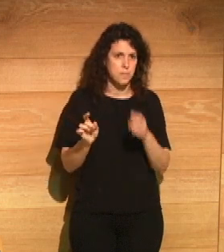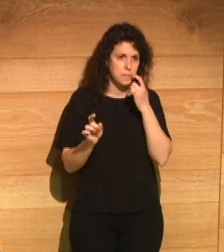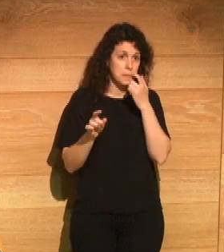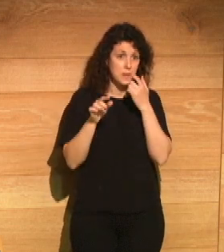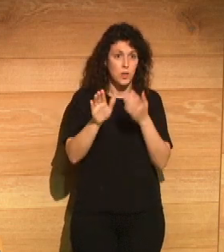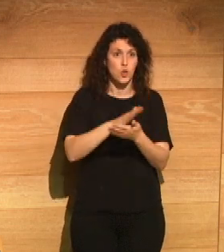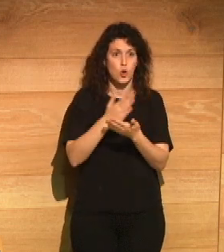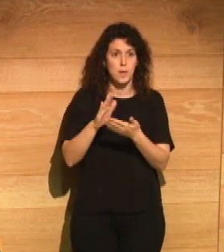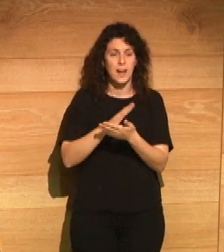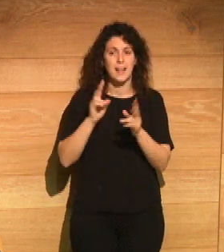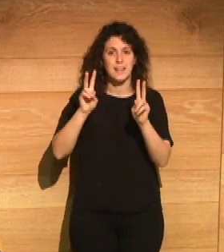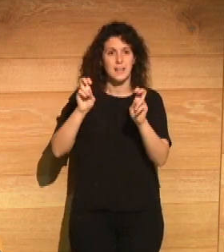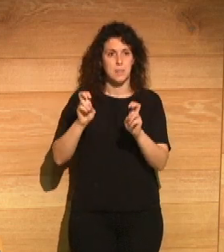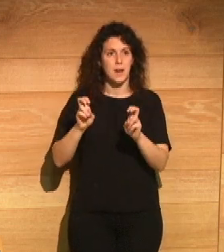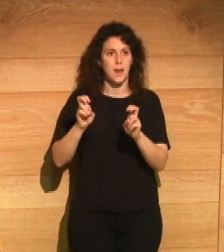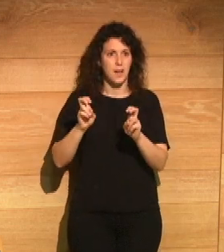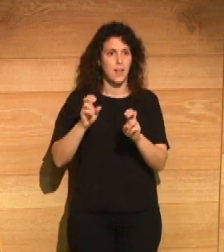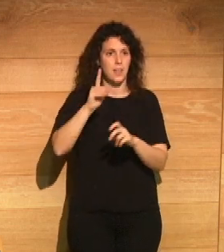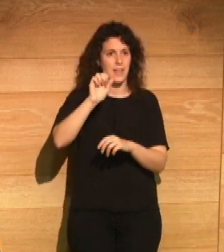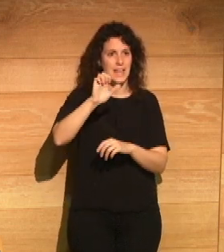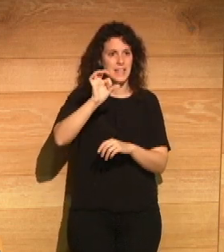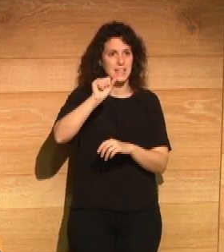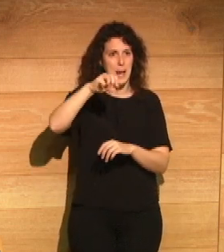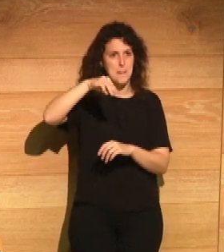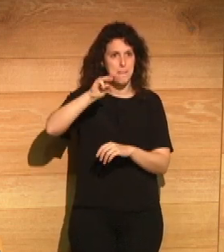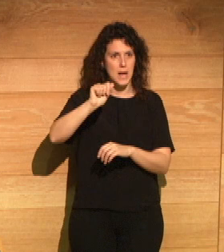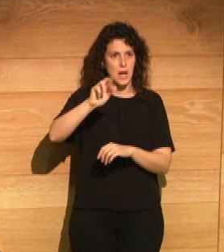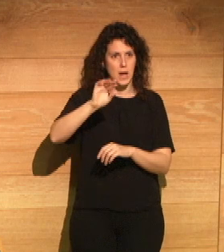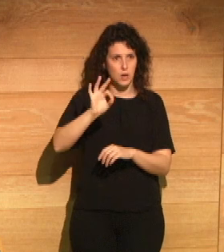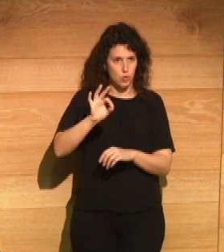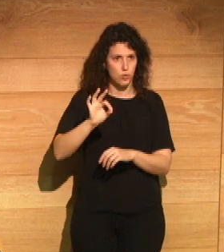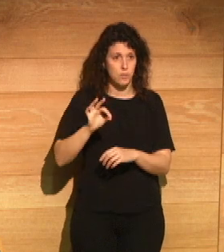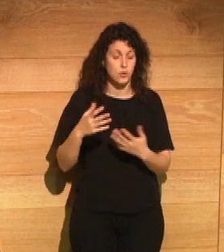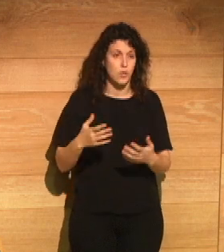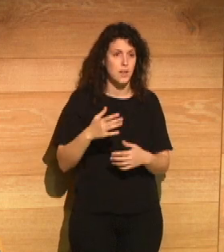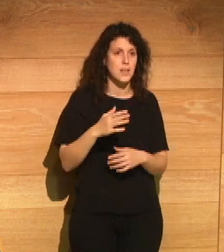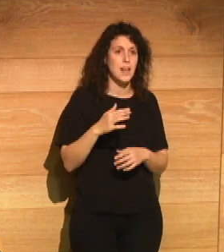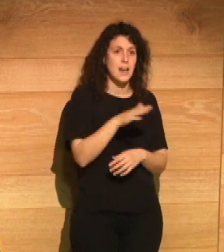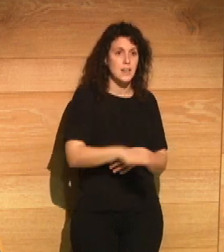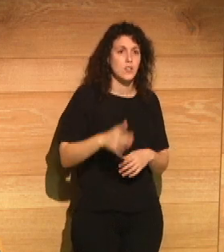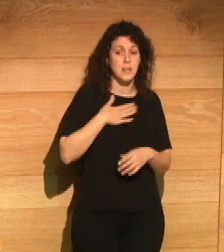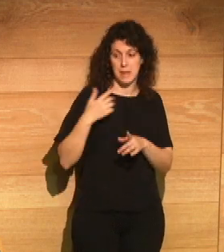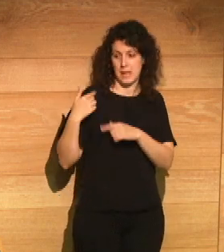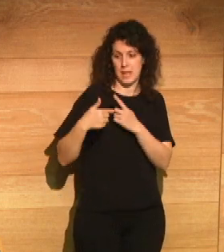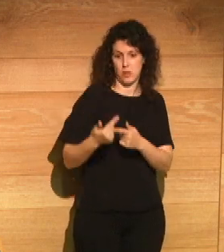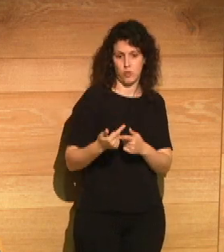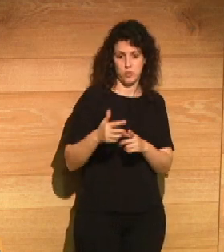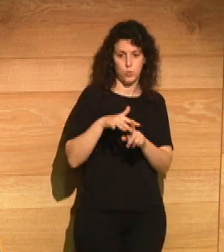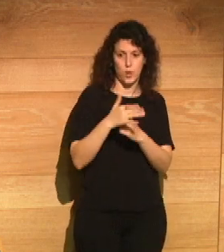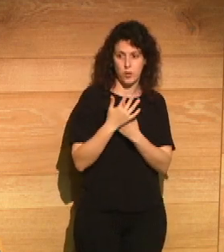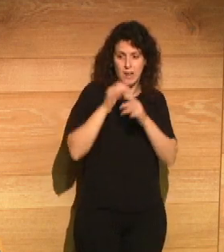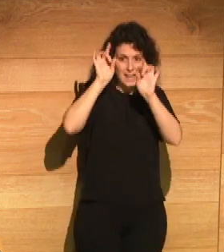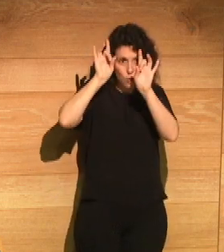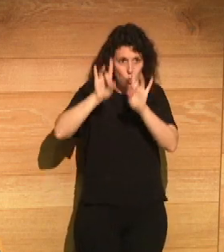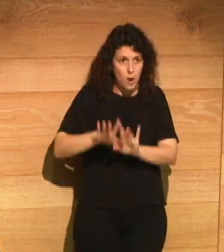novela sobre el desamparo, ¿verdad? Y cómo muchos niños de mi generación pudimos sentirnos desamparados